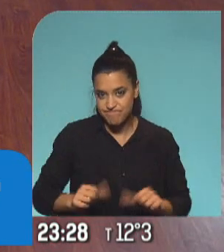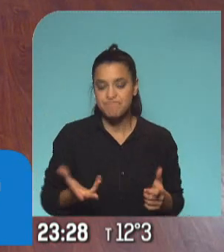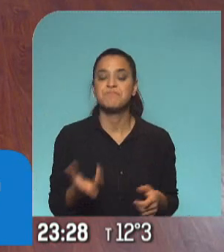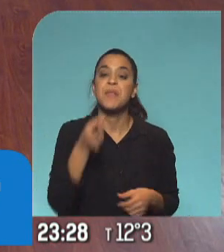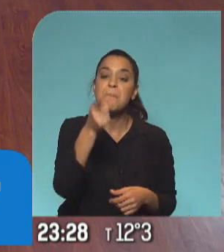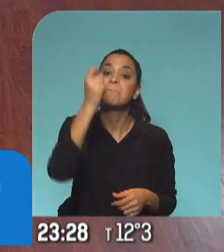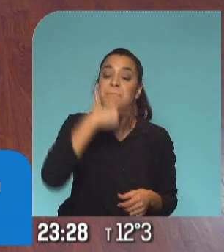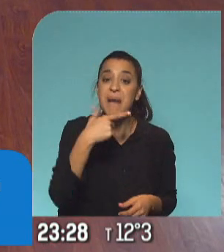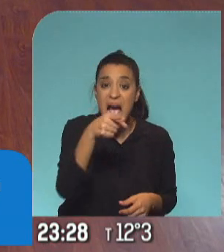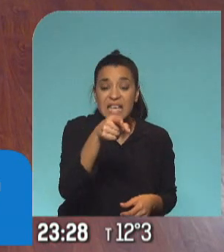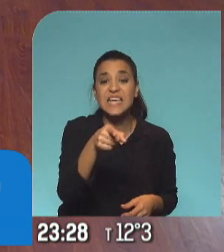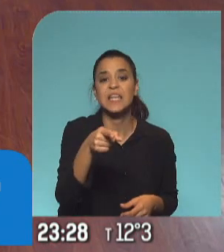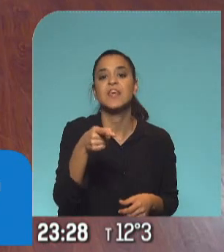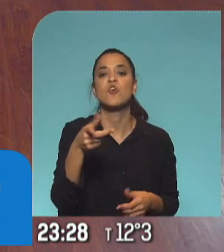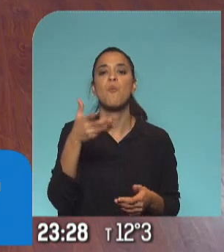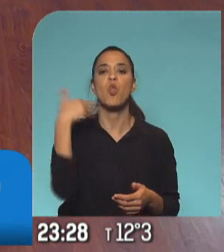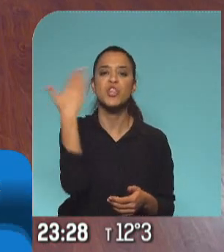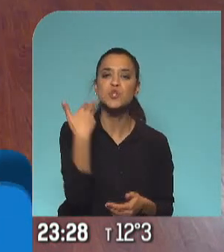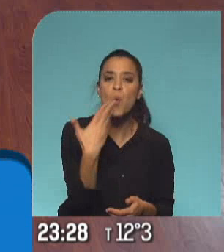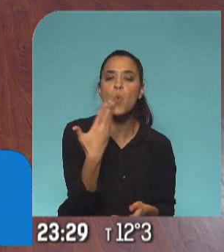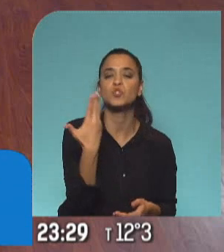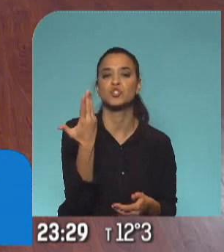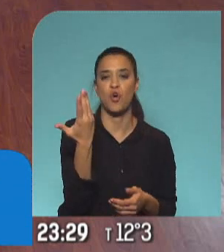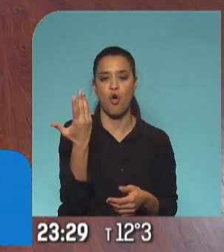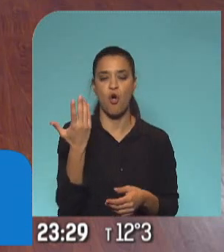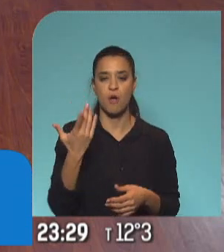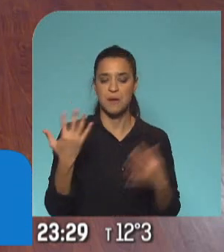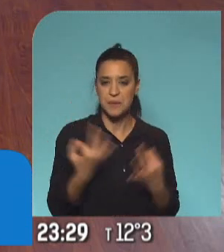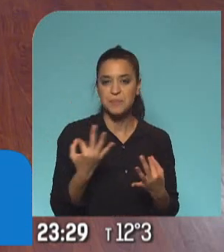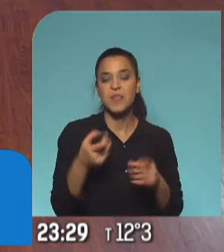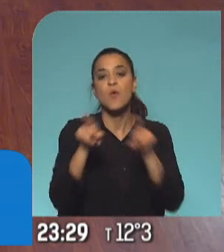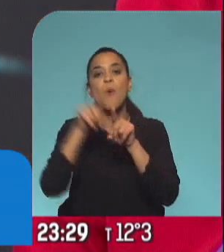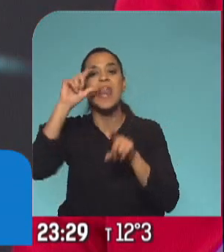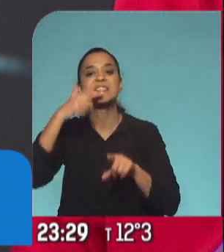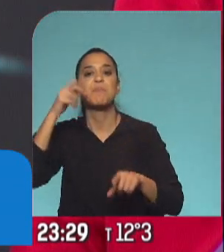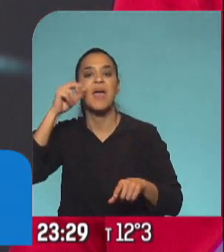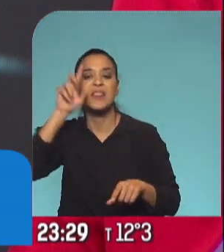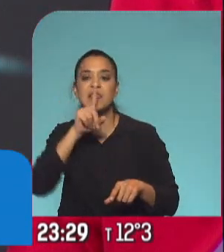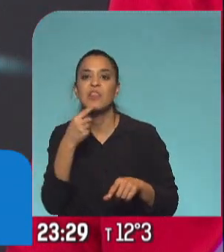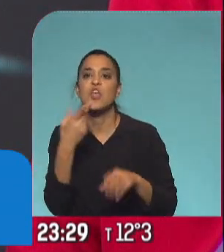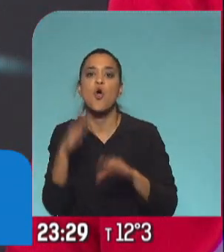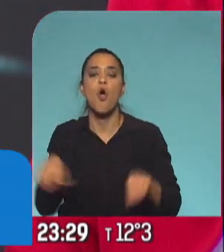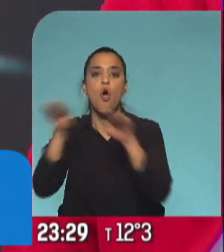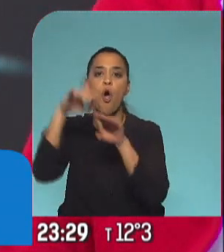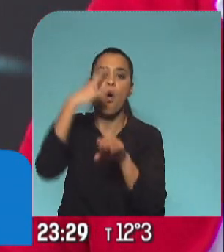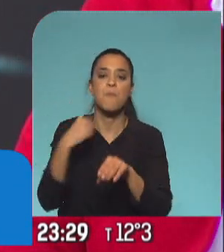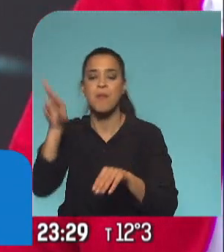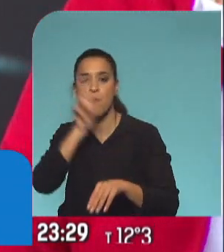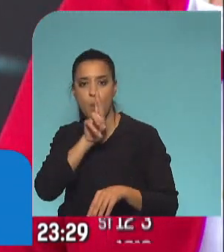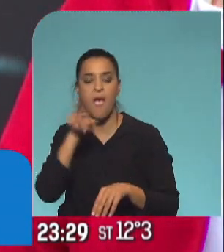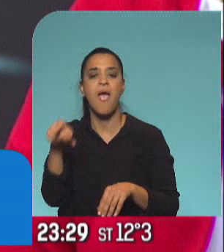ahí tuvo un discurso más actualizado y menos corrido a la derecha, como podría ser el de Espert, de decir, bueno, la igualdad entre el hombre y la